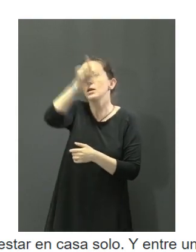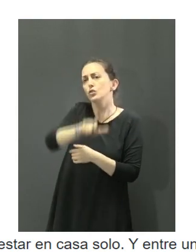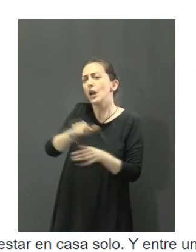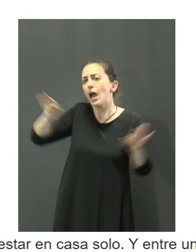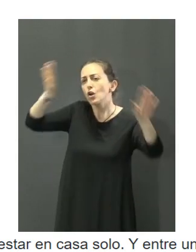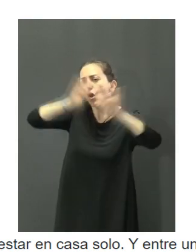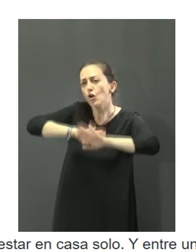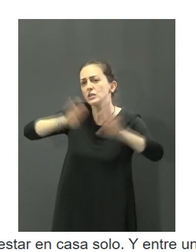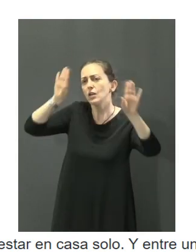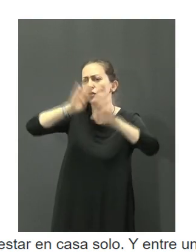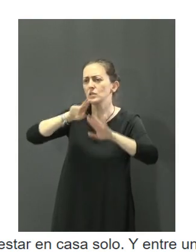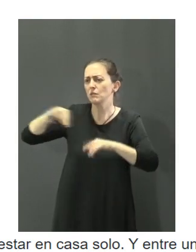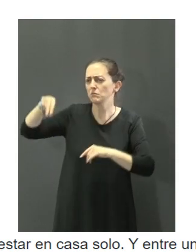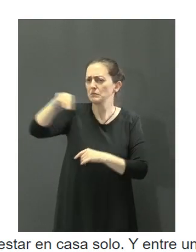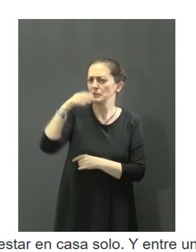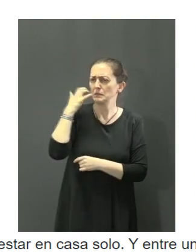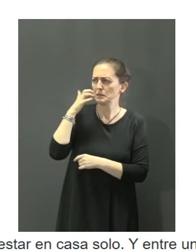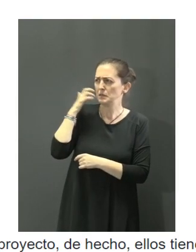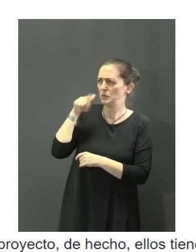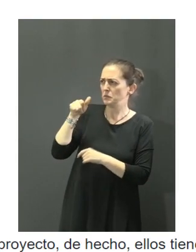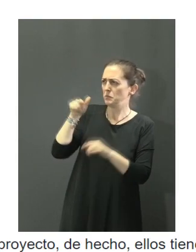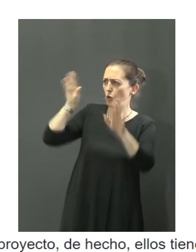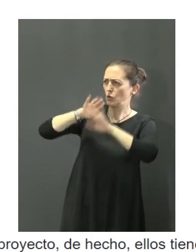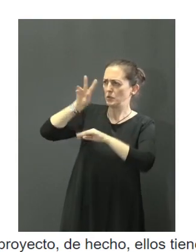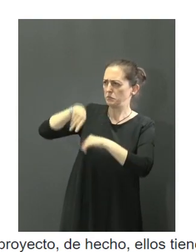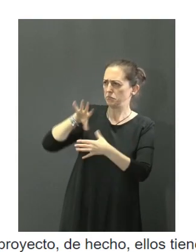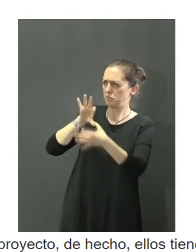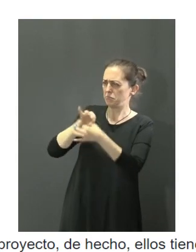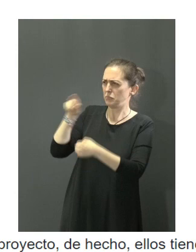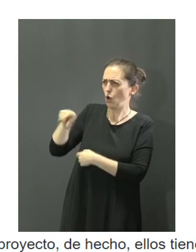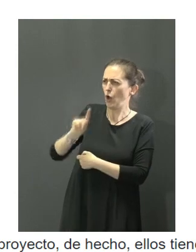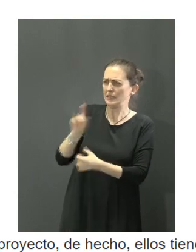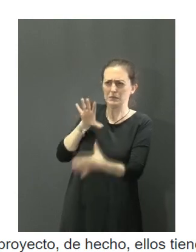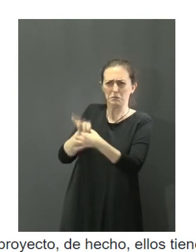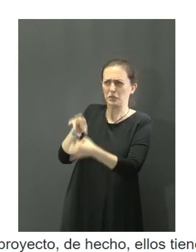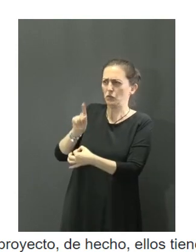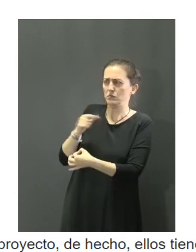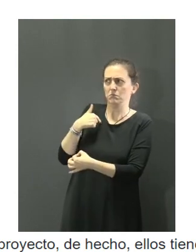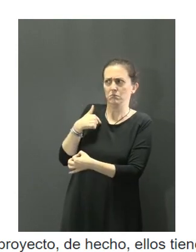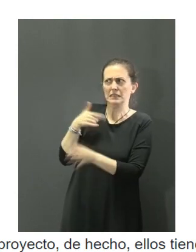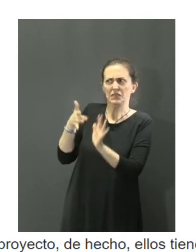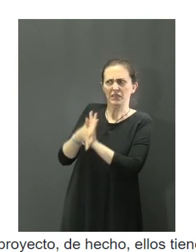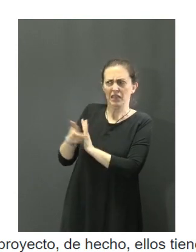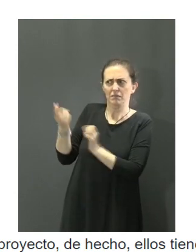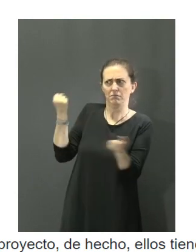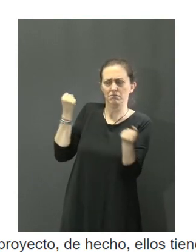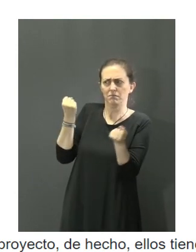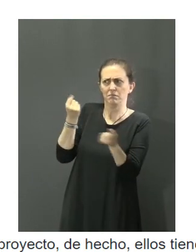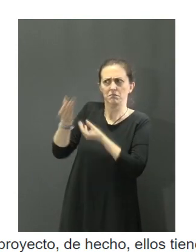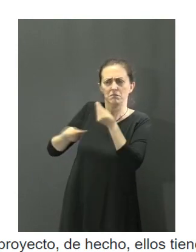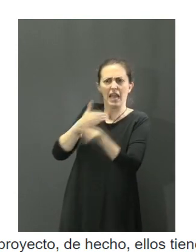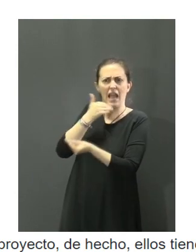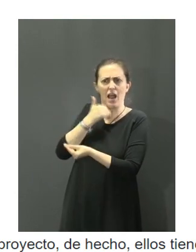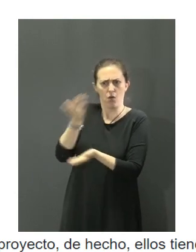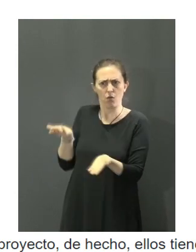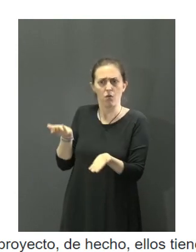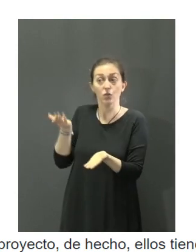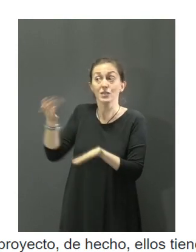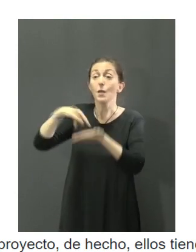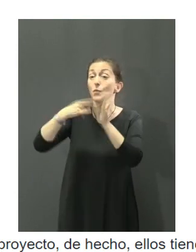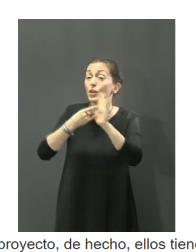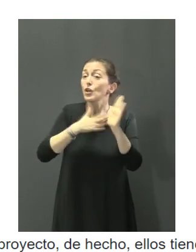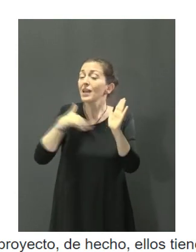de noche está haciendo cosas que no deben hacerse de noche, inmediatamente pues puede indicar que algo está pasando, ¿no? Y en el proyecto lo que queremos